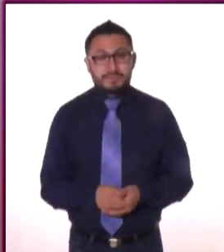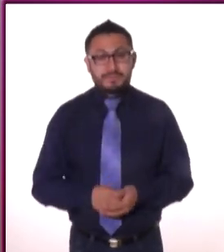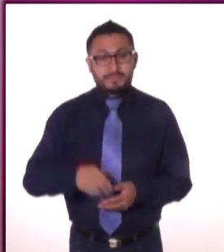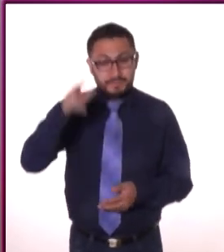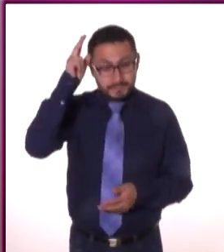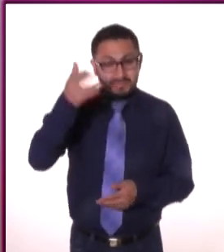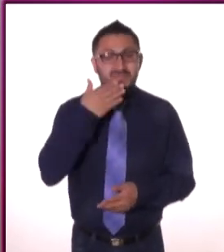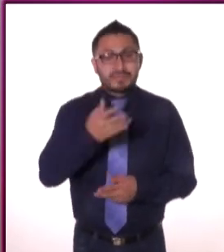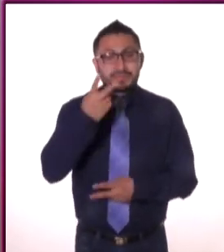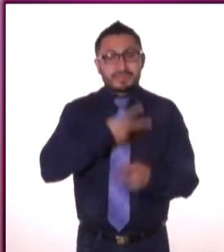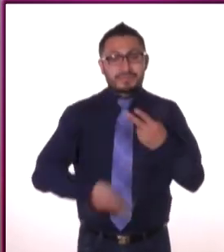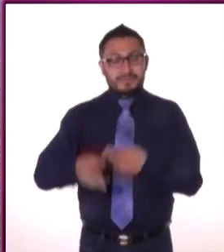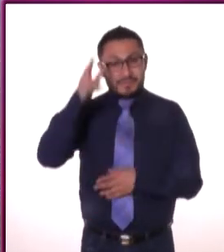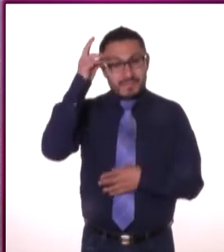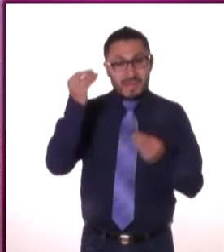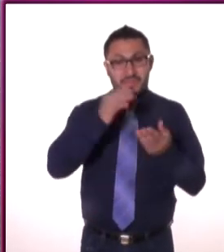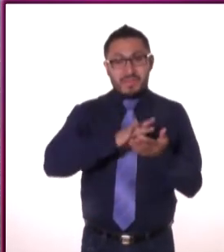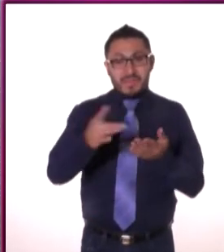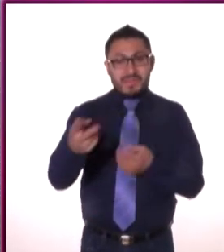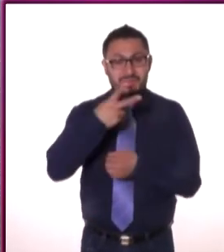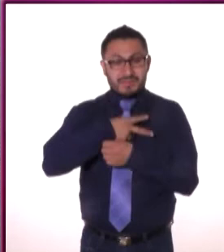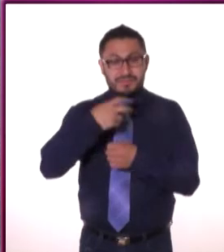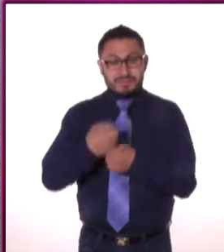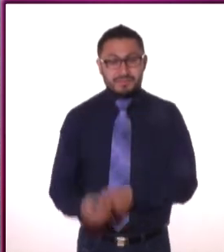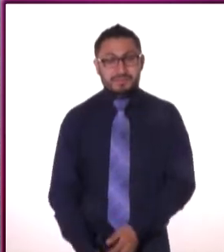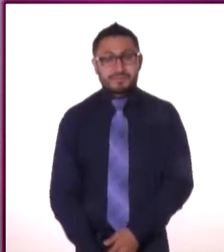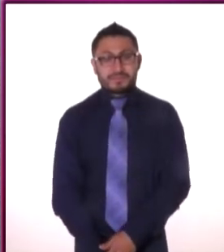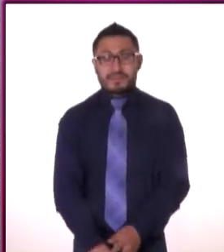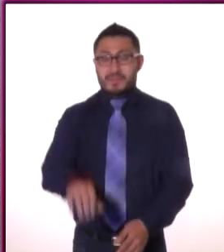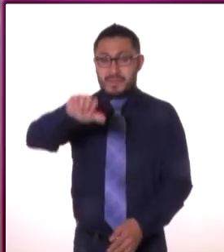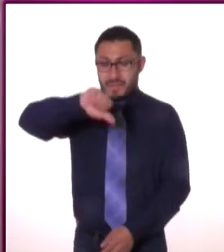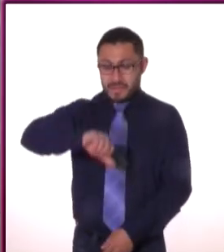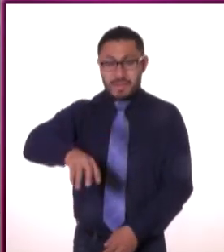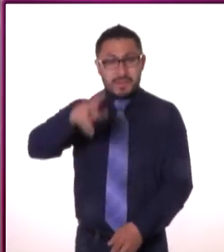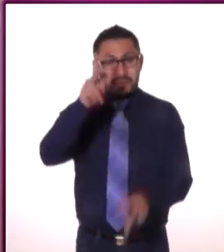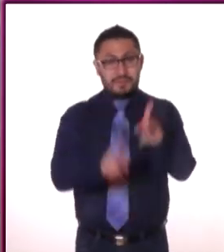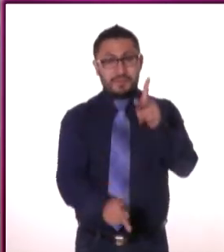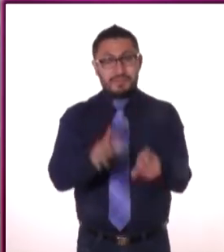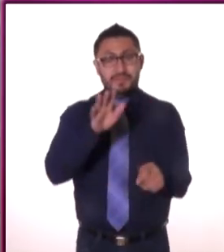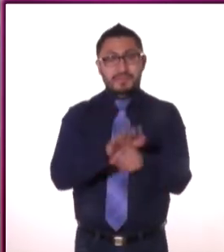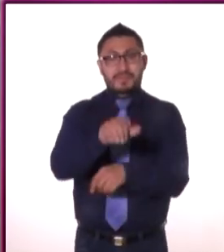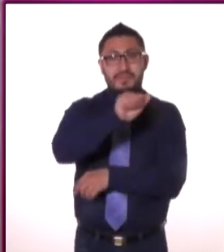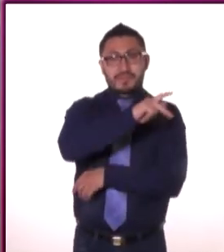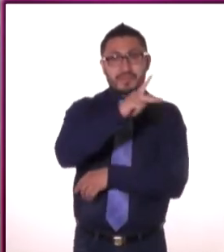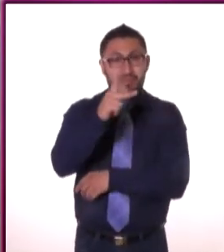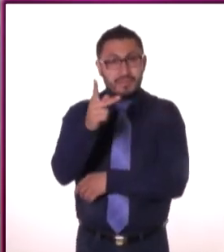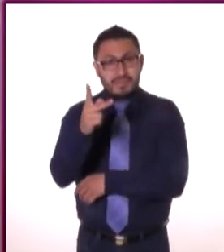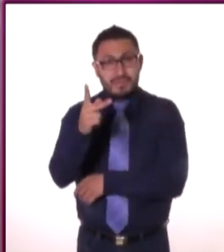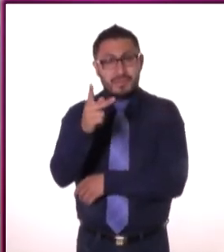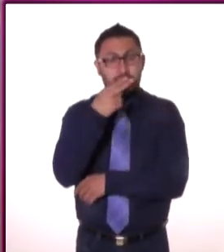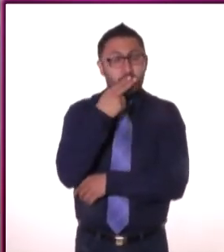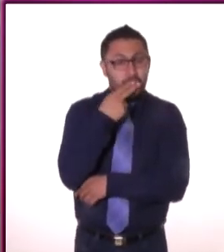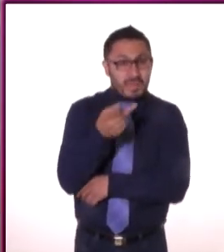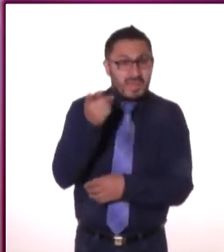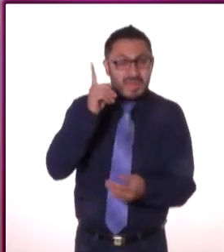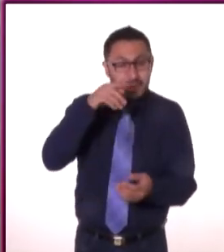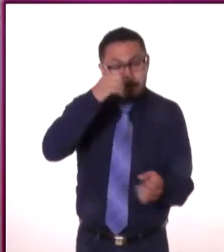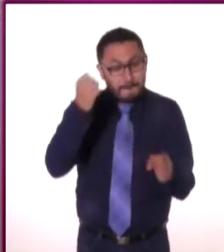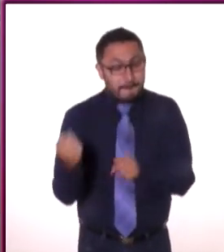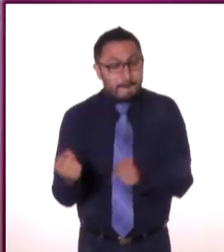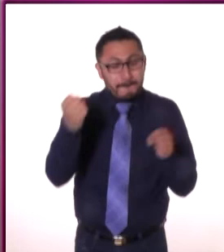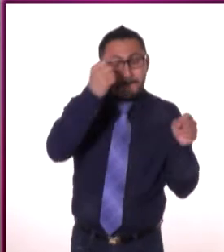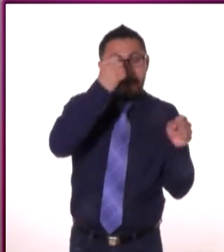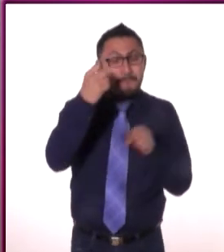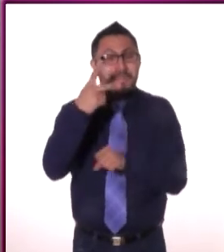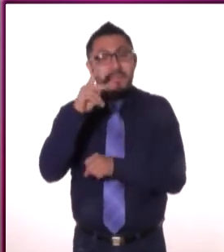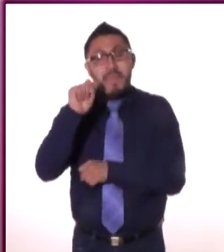arquitecto? Bienvenido al programa. Hola, muchas gracias por la invitación. El día de hoy nos puede platicar qué aplicaciones se